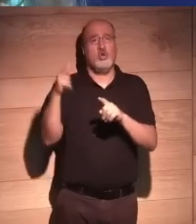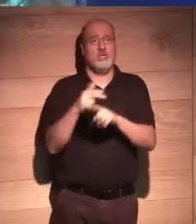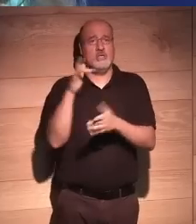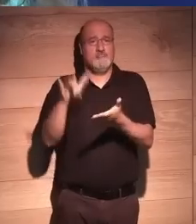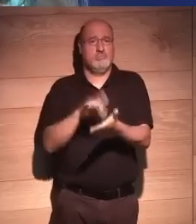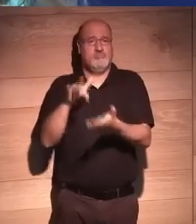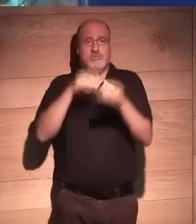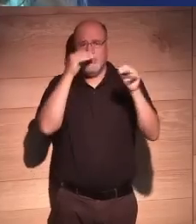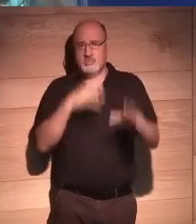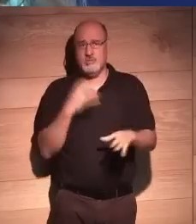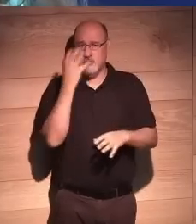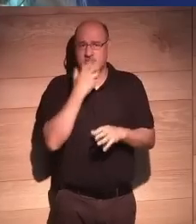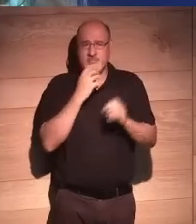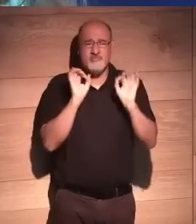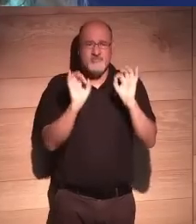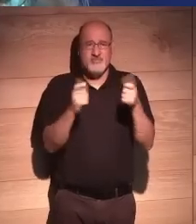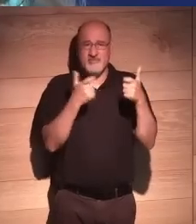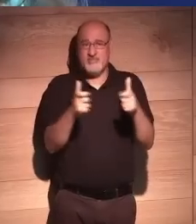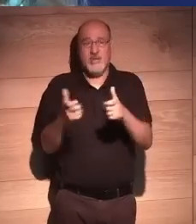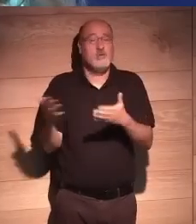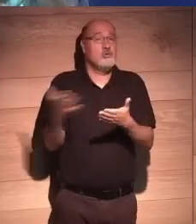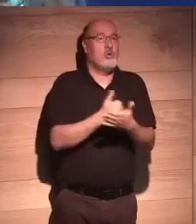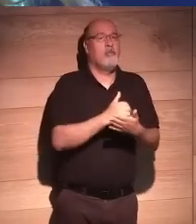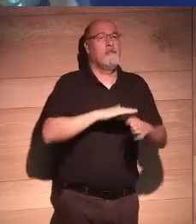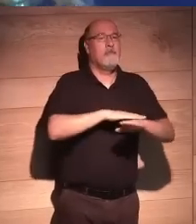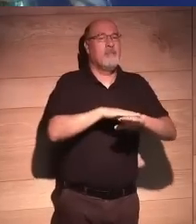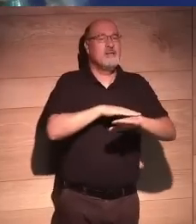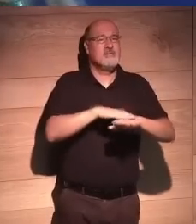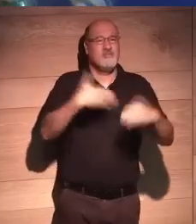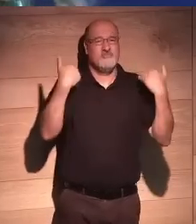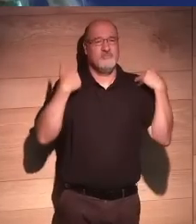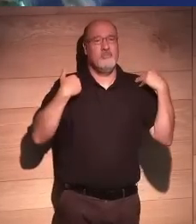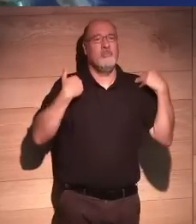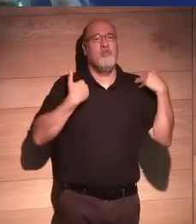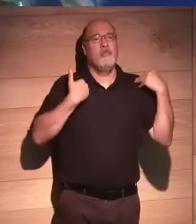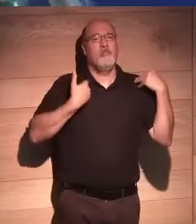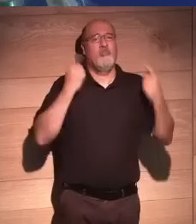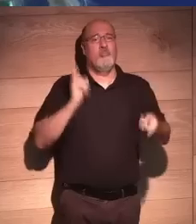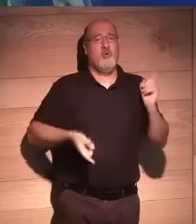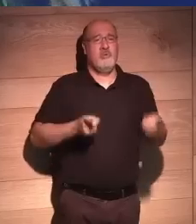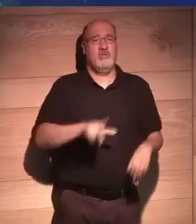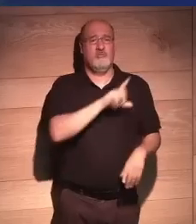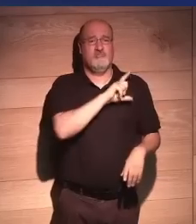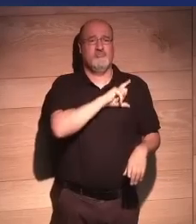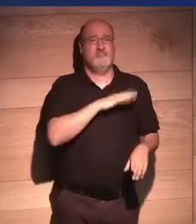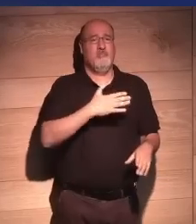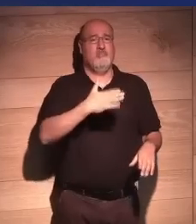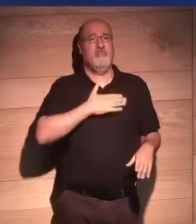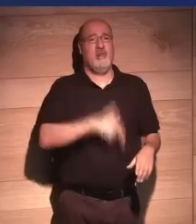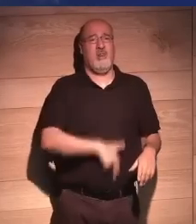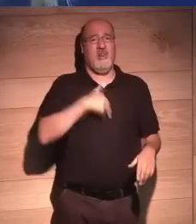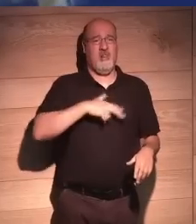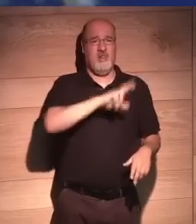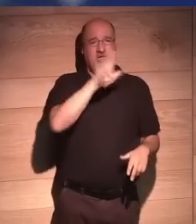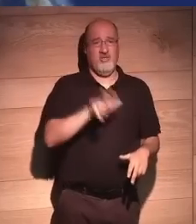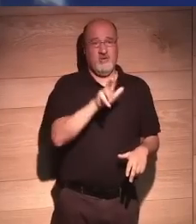pero eran pasadas en los principios del movimiento nacional, o sea, lo que haría Maduro ahora, pero en menos grosero, ¿no?